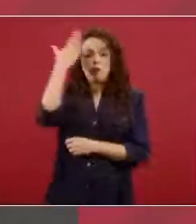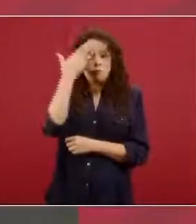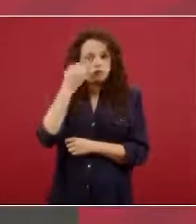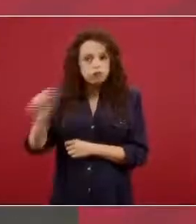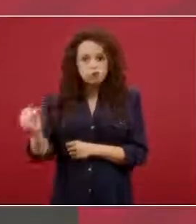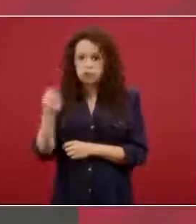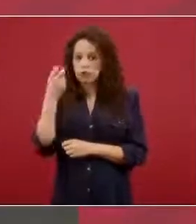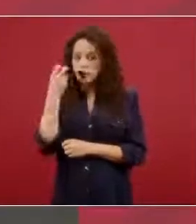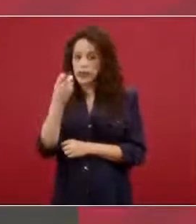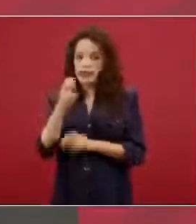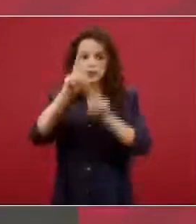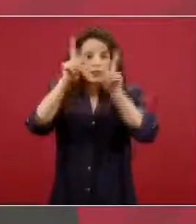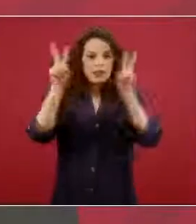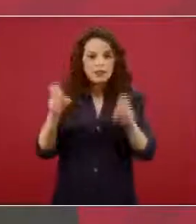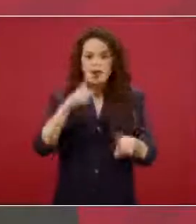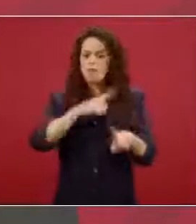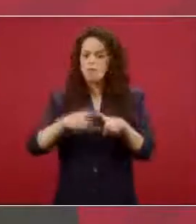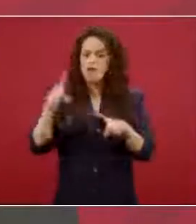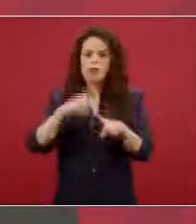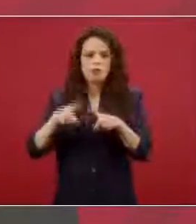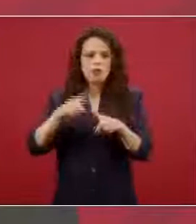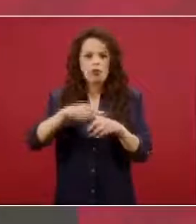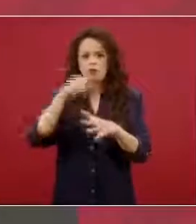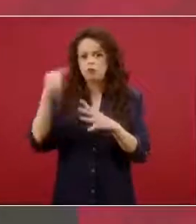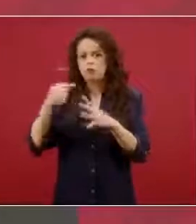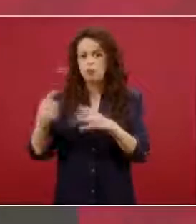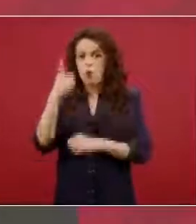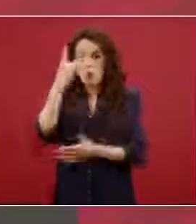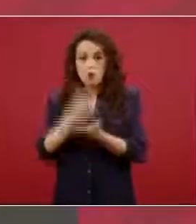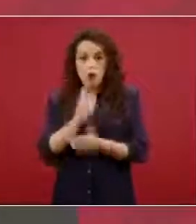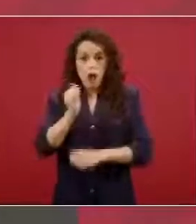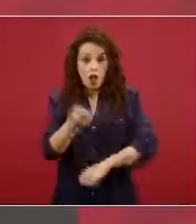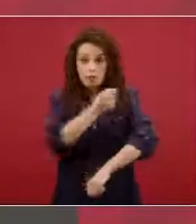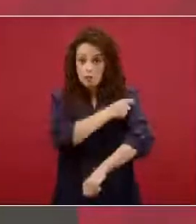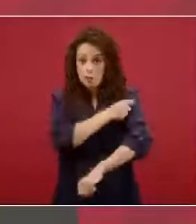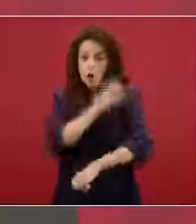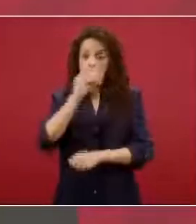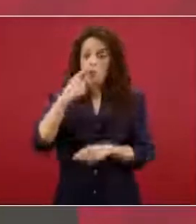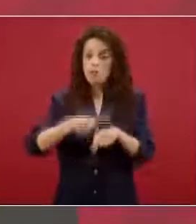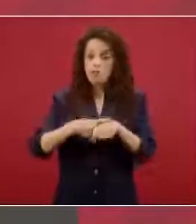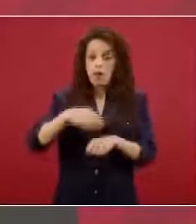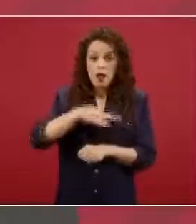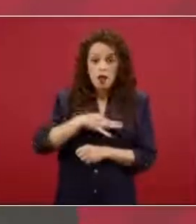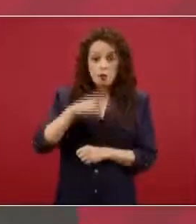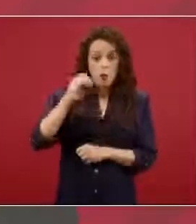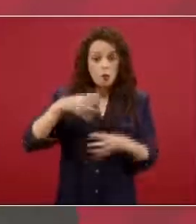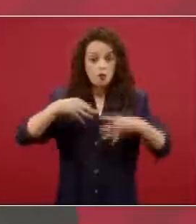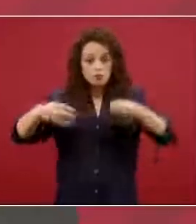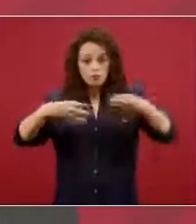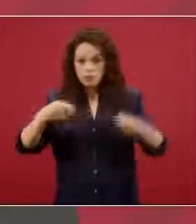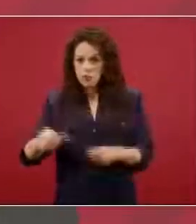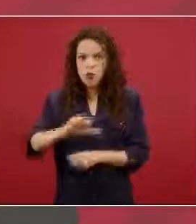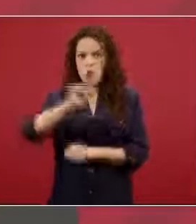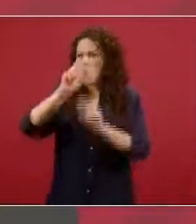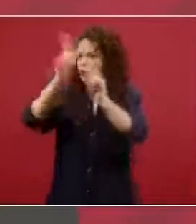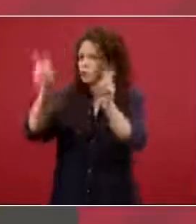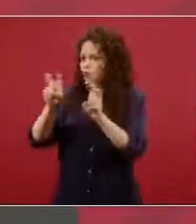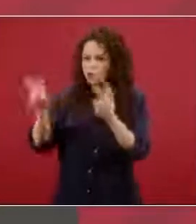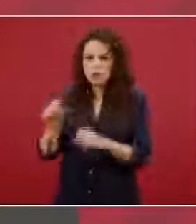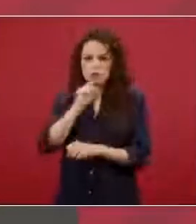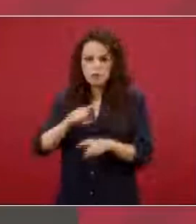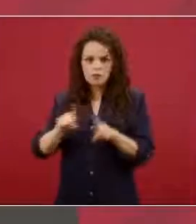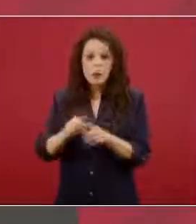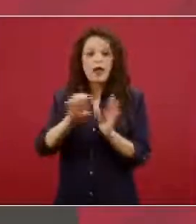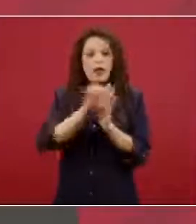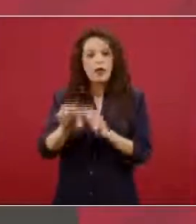la materia, en distintas dimensiones, no solo en vacunología o enfermedades infecciosas o epidemiología, en otros temas también, ética,